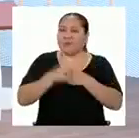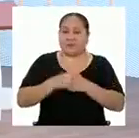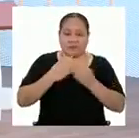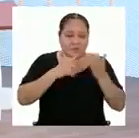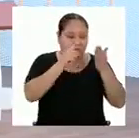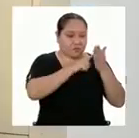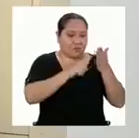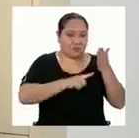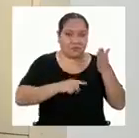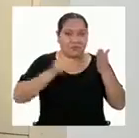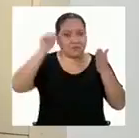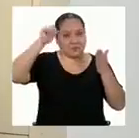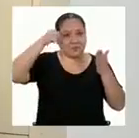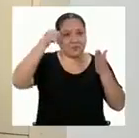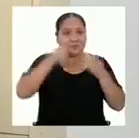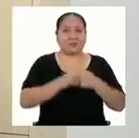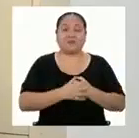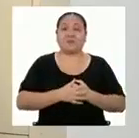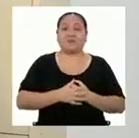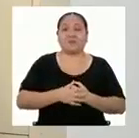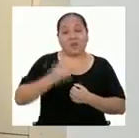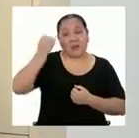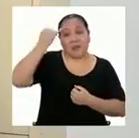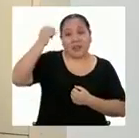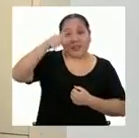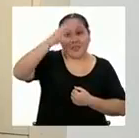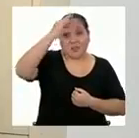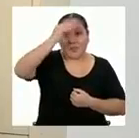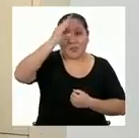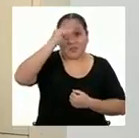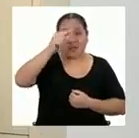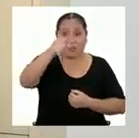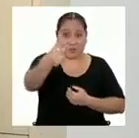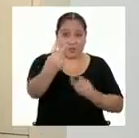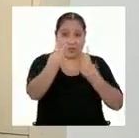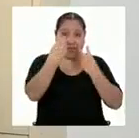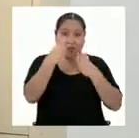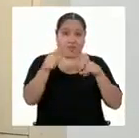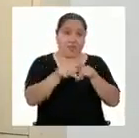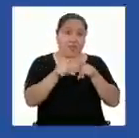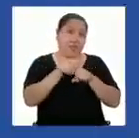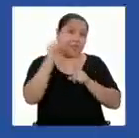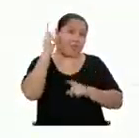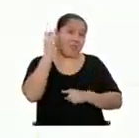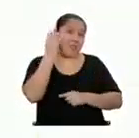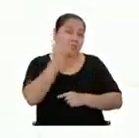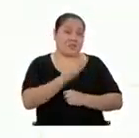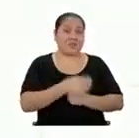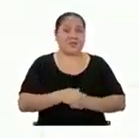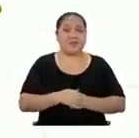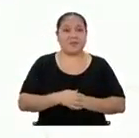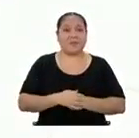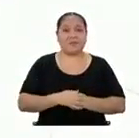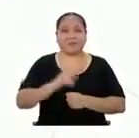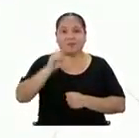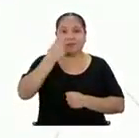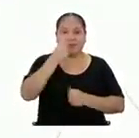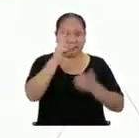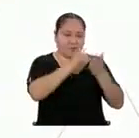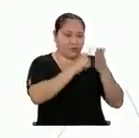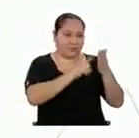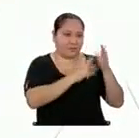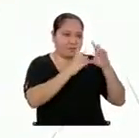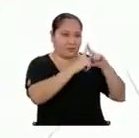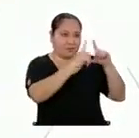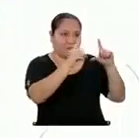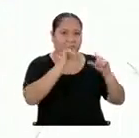tengo fresquitos! Seguro, las chicas y chicos que ven el programa en sus casas también querrán escucharte. La primera lectura